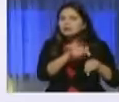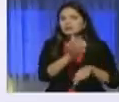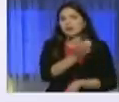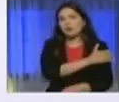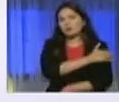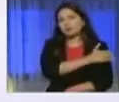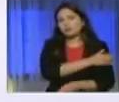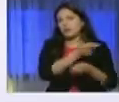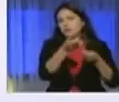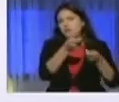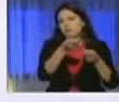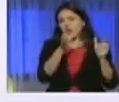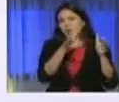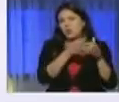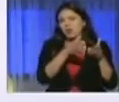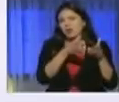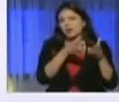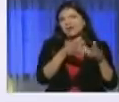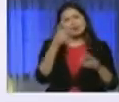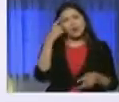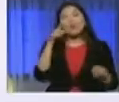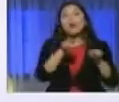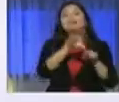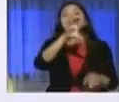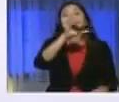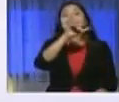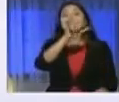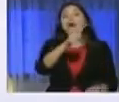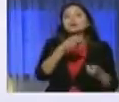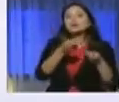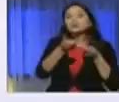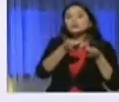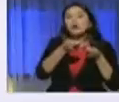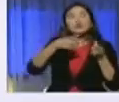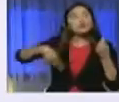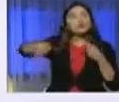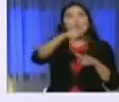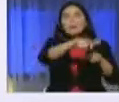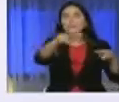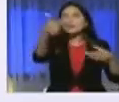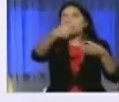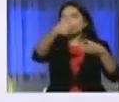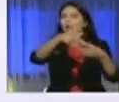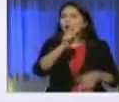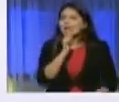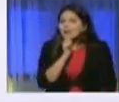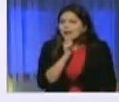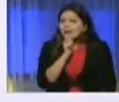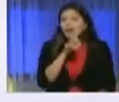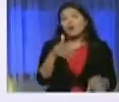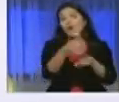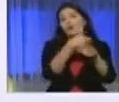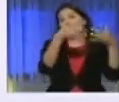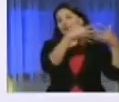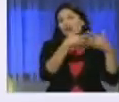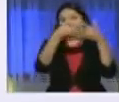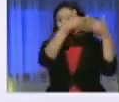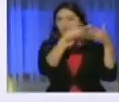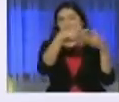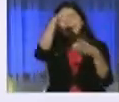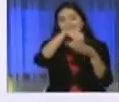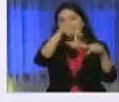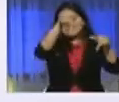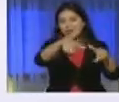meritocrática, de la CIA, pues, PDVSA. Toda esa gente del petróleo eran agentes del gobierno de Estados Unidos, las transnacionales en